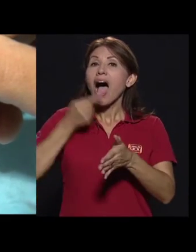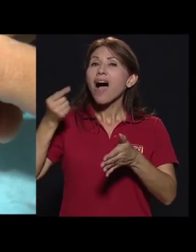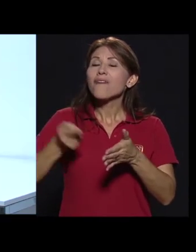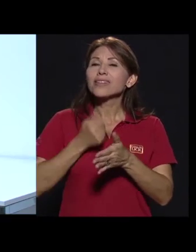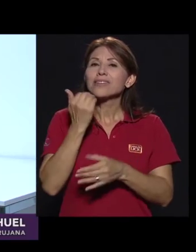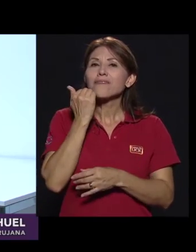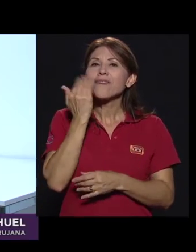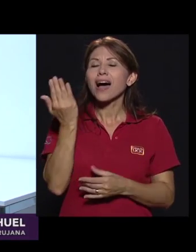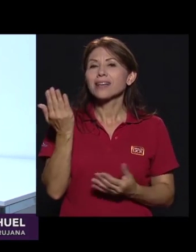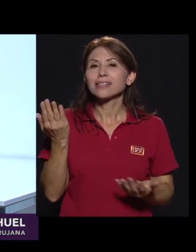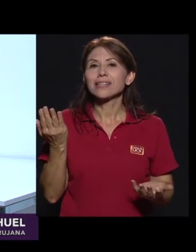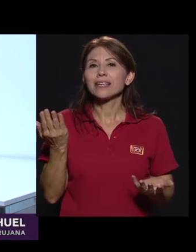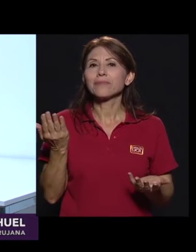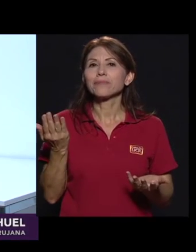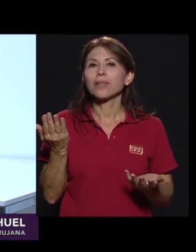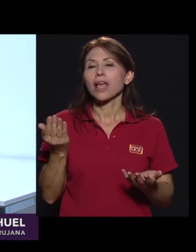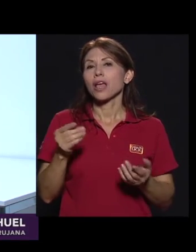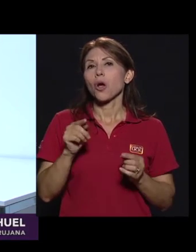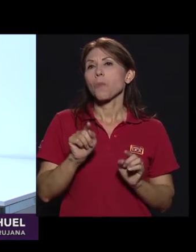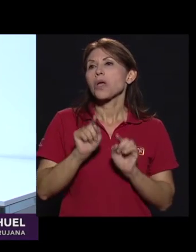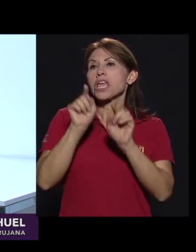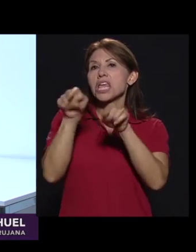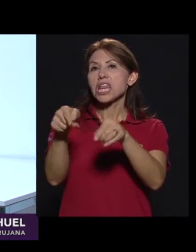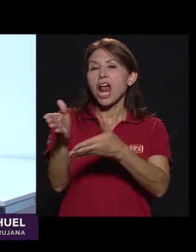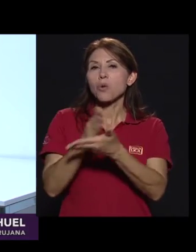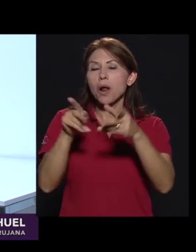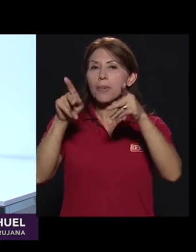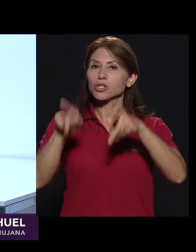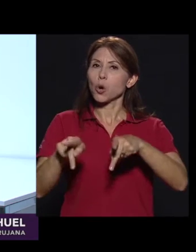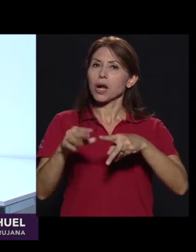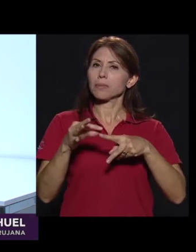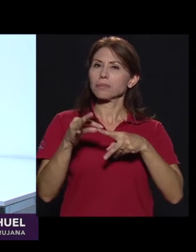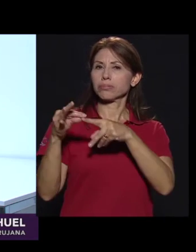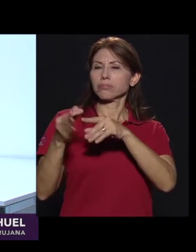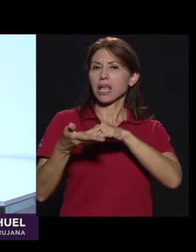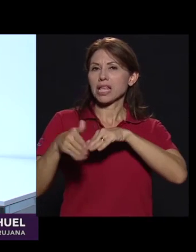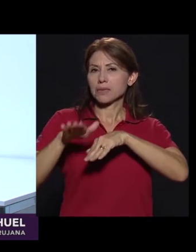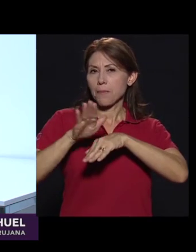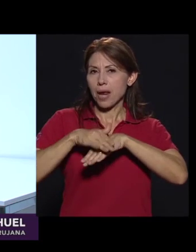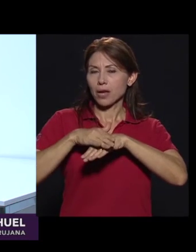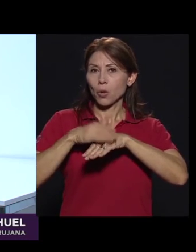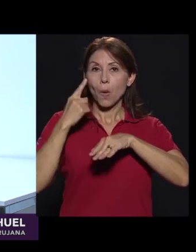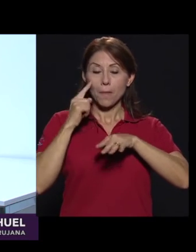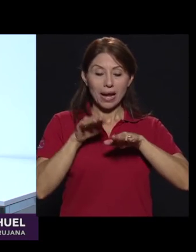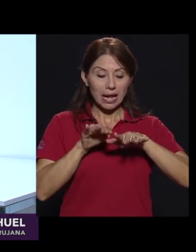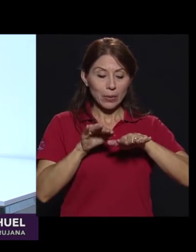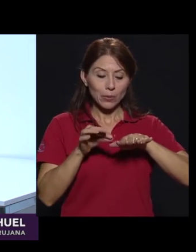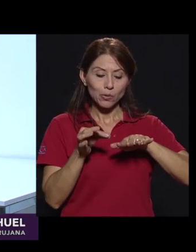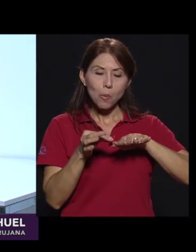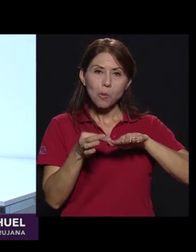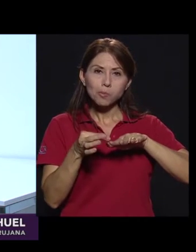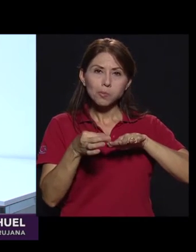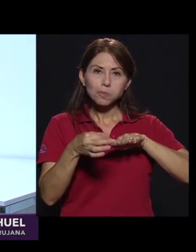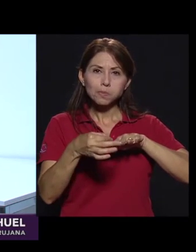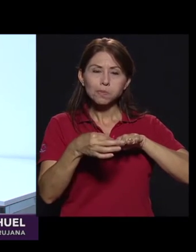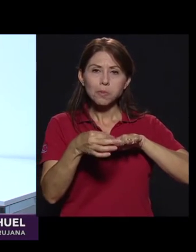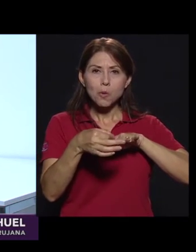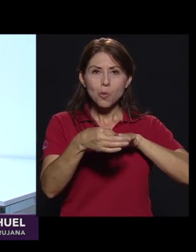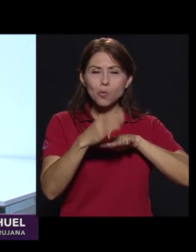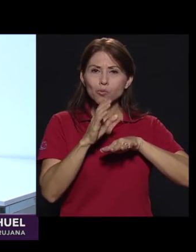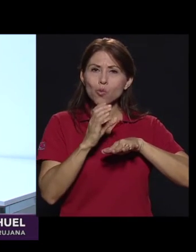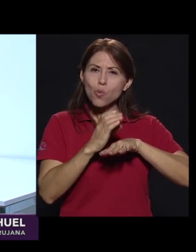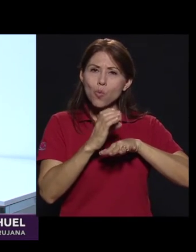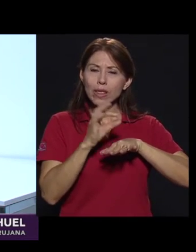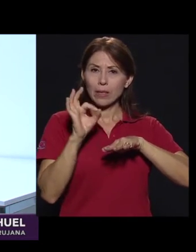es más fácil recurrir a una pedicura, alguien experto en pacientes adultos mayores, para que les hagan un